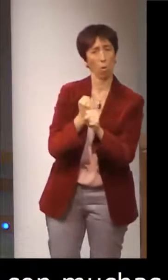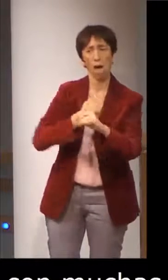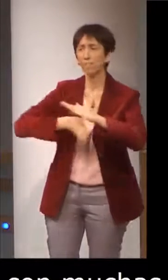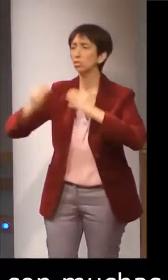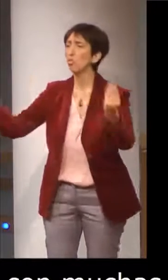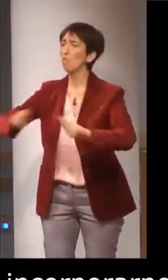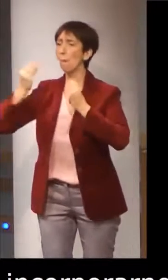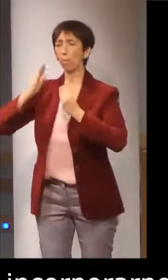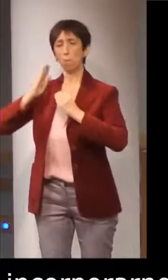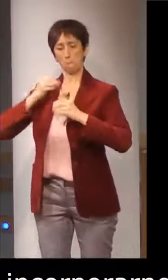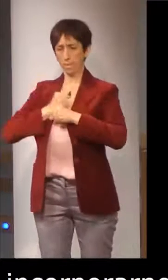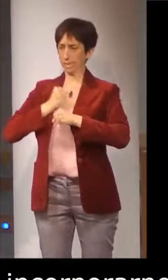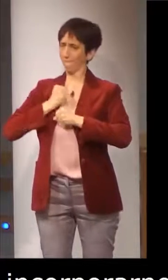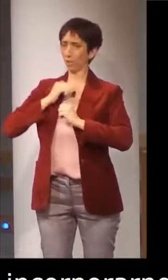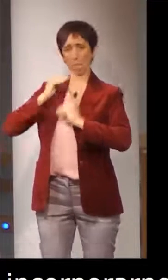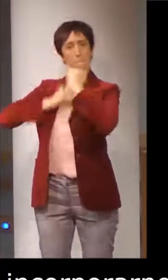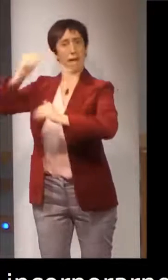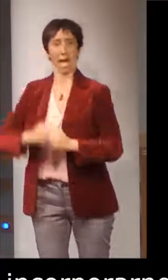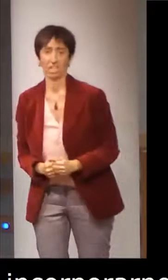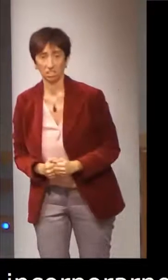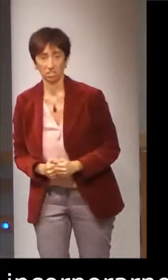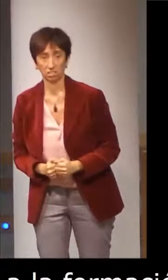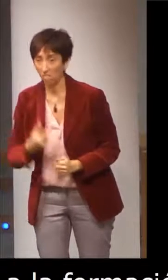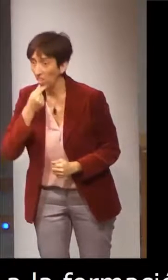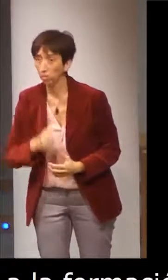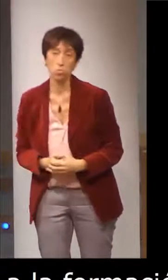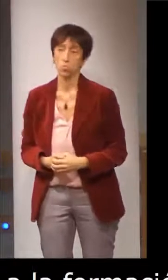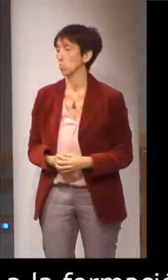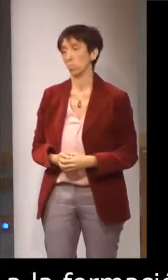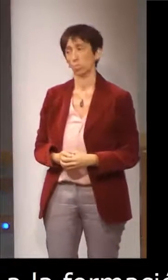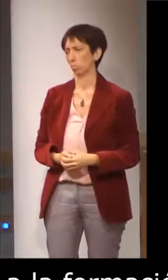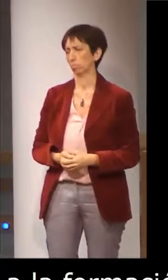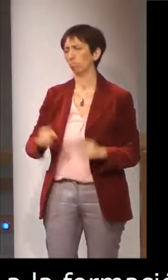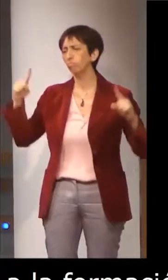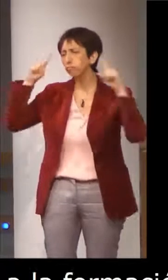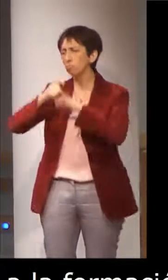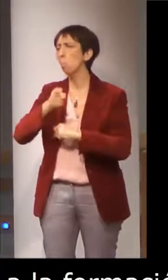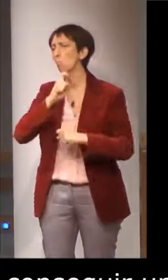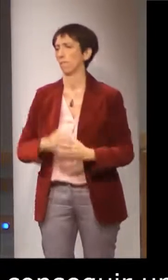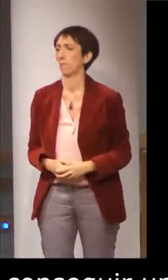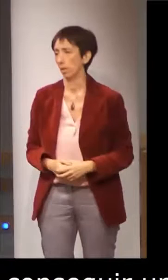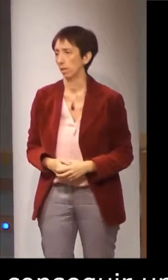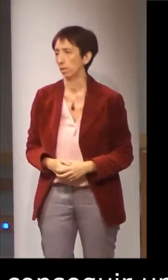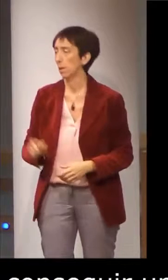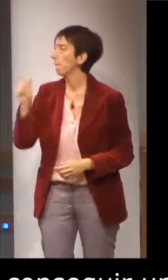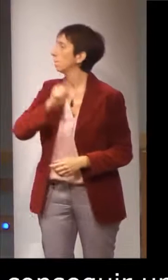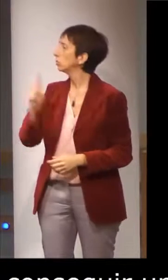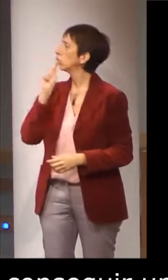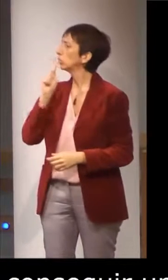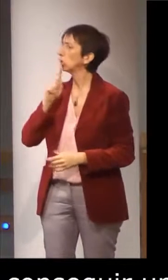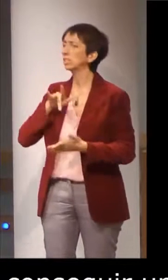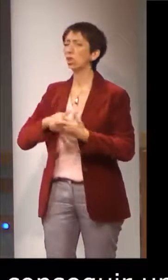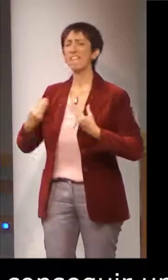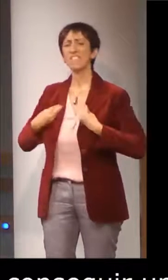para posteriormente conseguir un trabajo, de acceder a formación continua, continúa siendo muy complicado para las personas